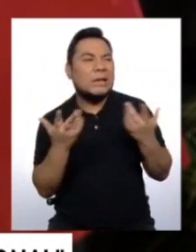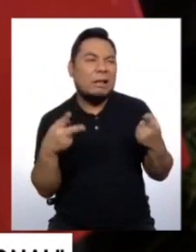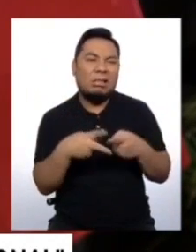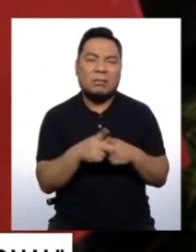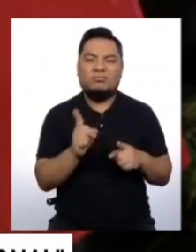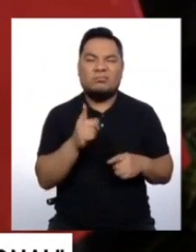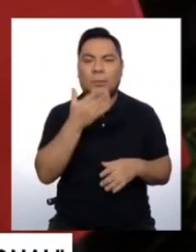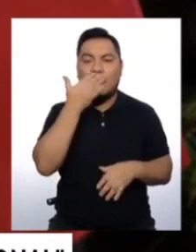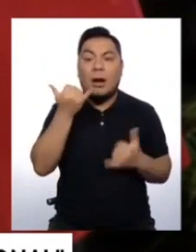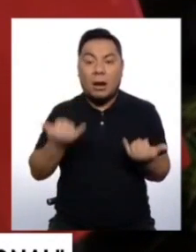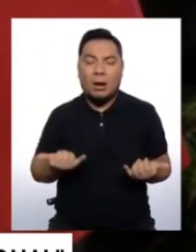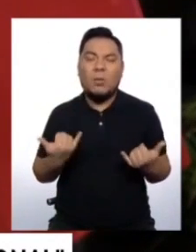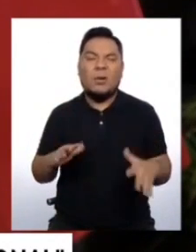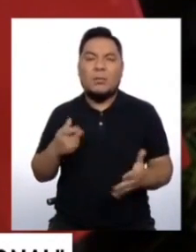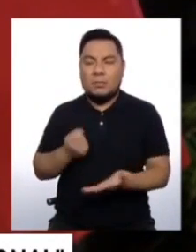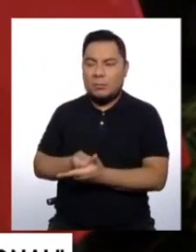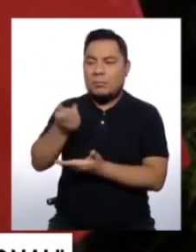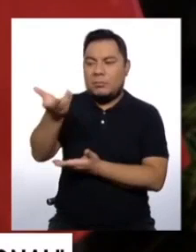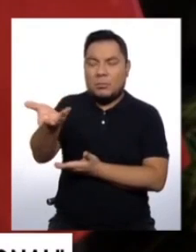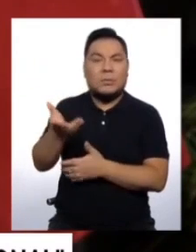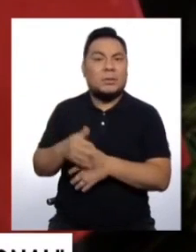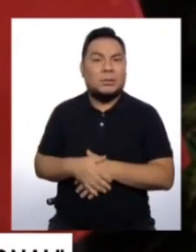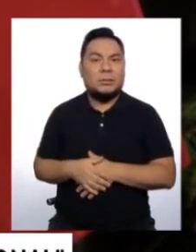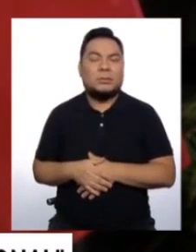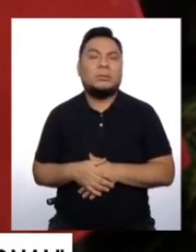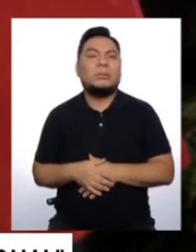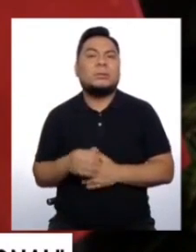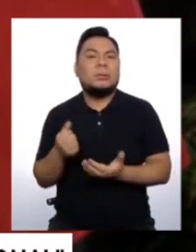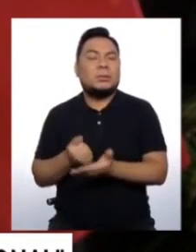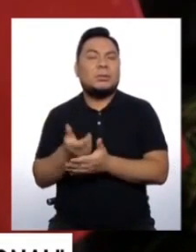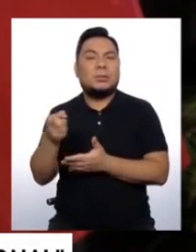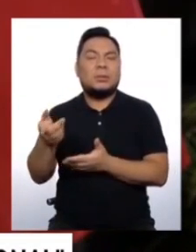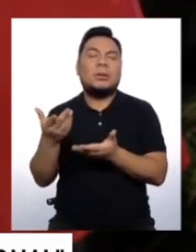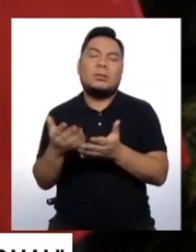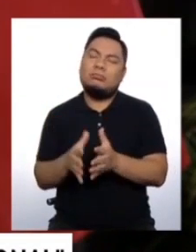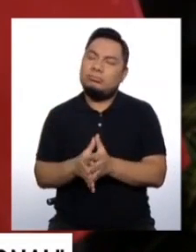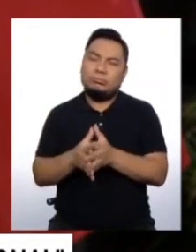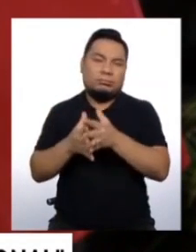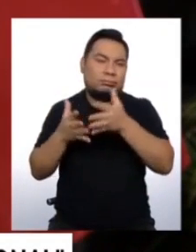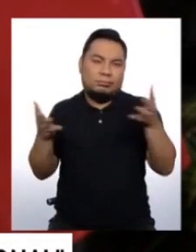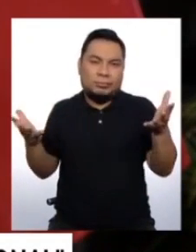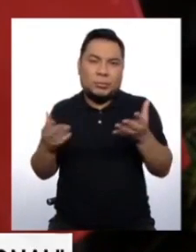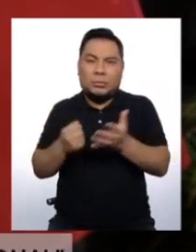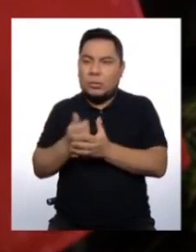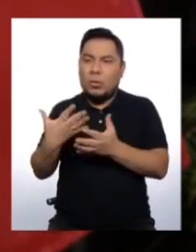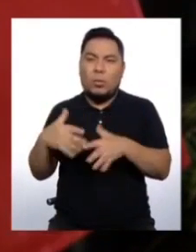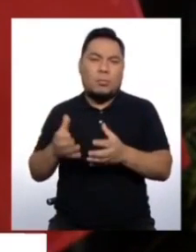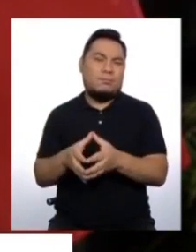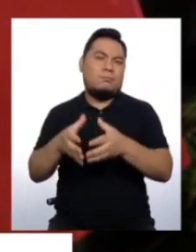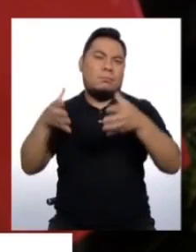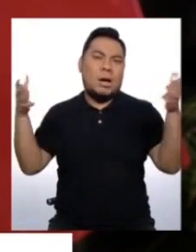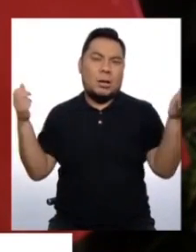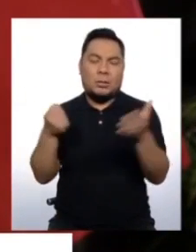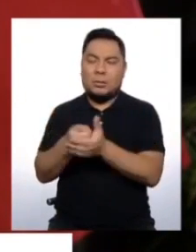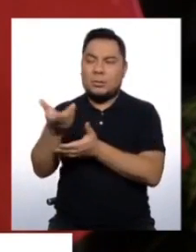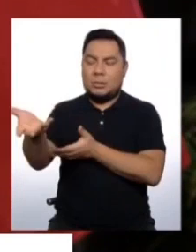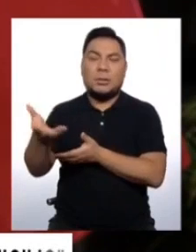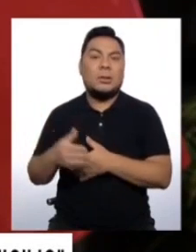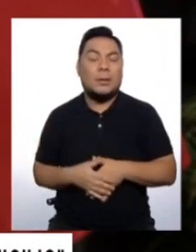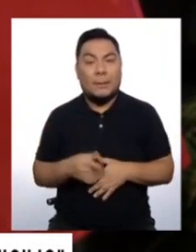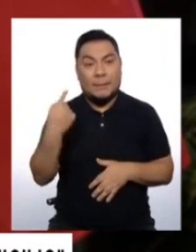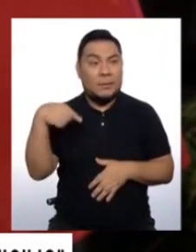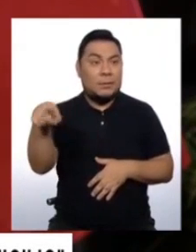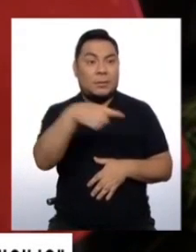entonces estamos haciendo una adquisición que es bastante holgada para que